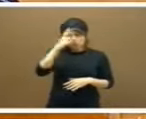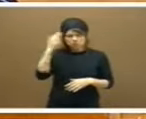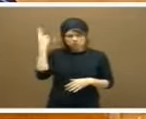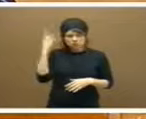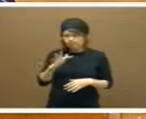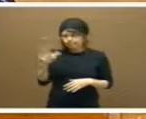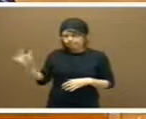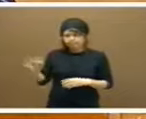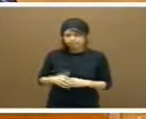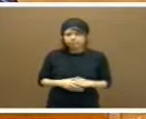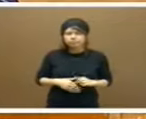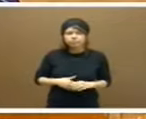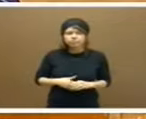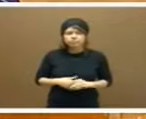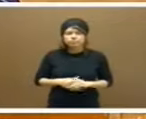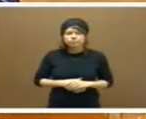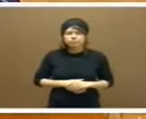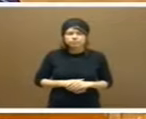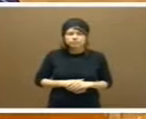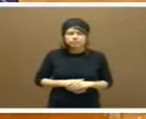tiene la palabra.